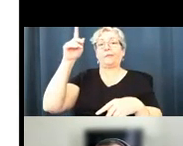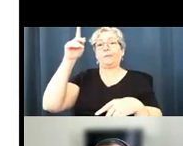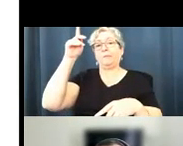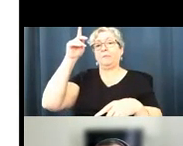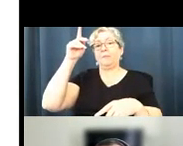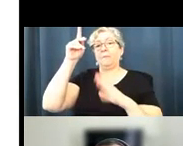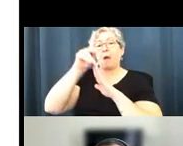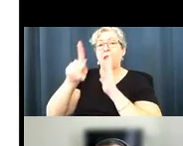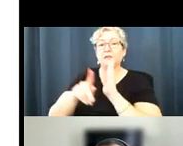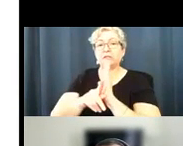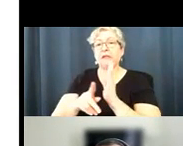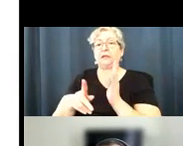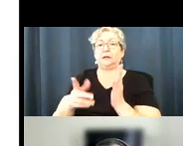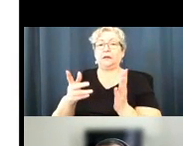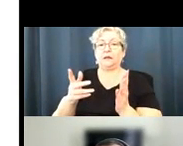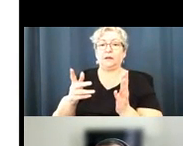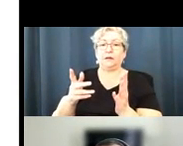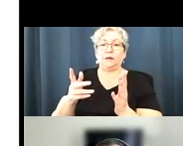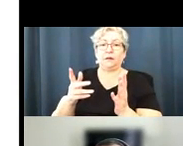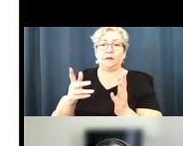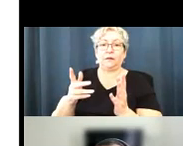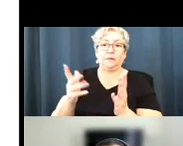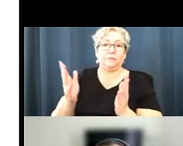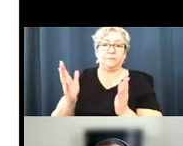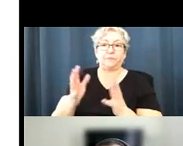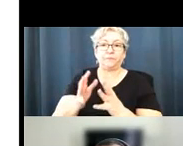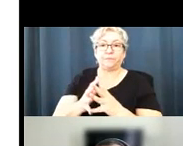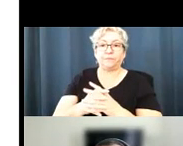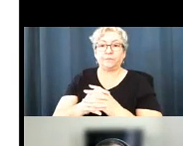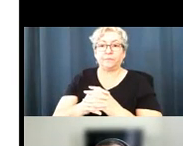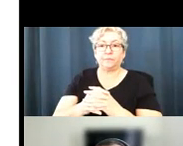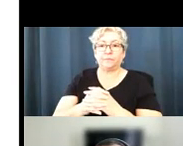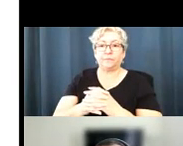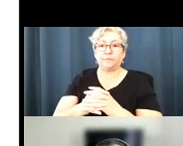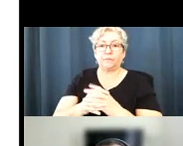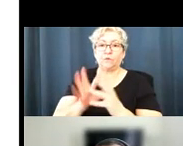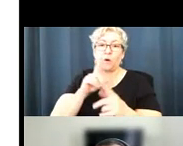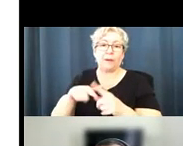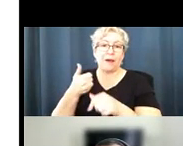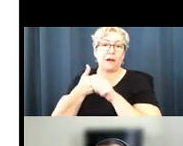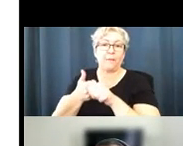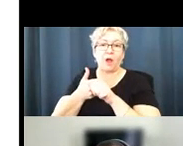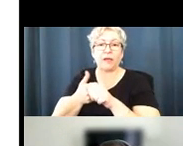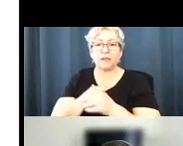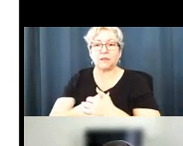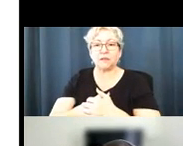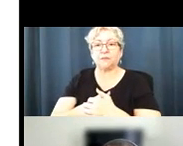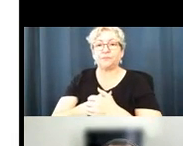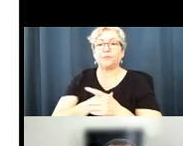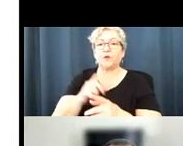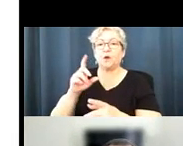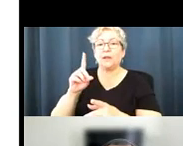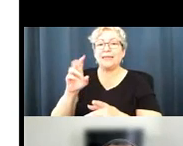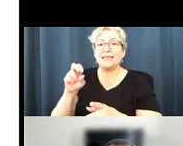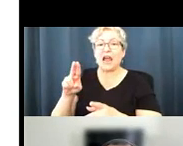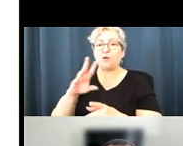en vez de solamente tener una política así en el aire de que nosotros tenemos accesibilidad. Entonces, en esa